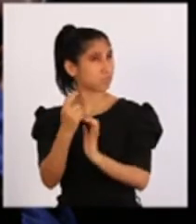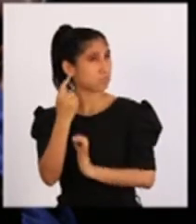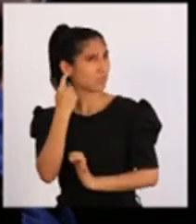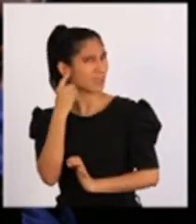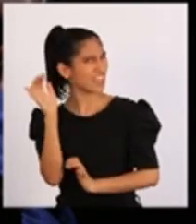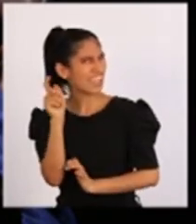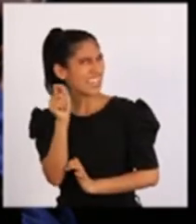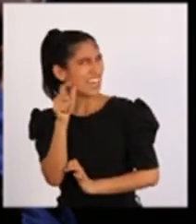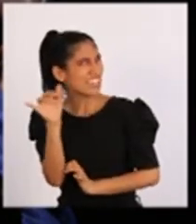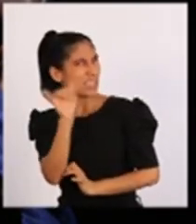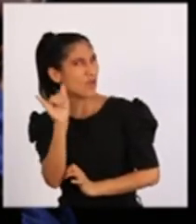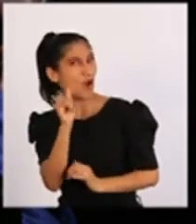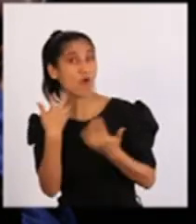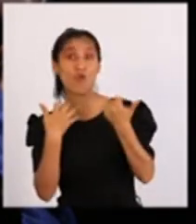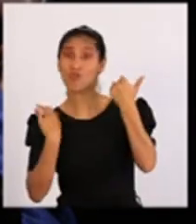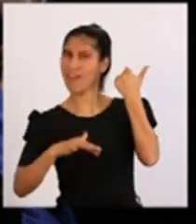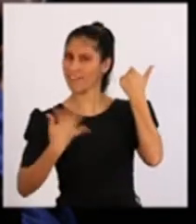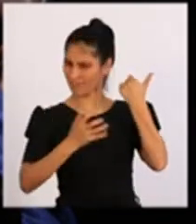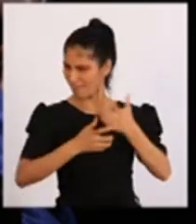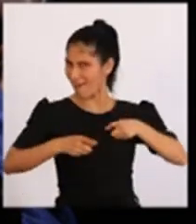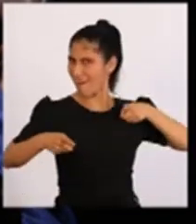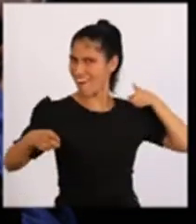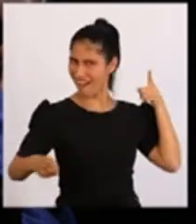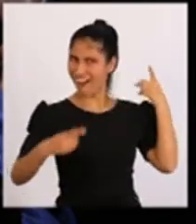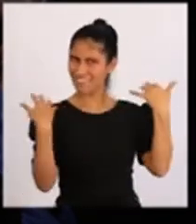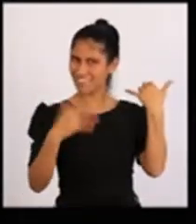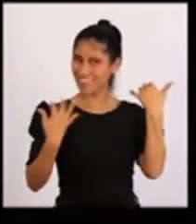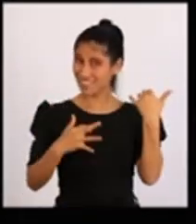Parece una guitarra gigante.